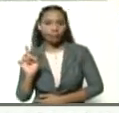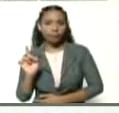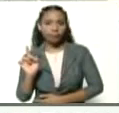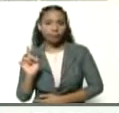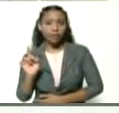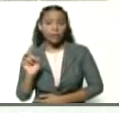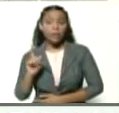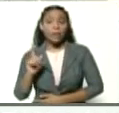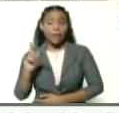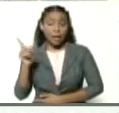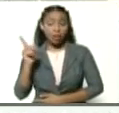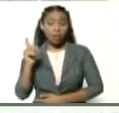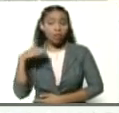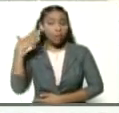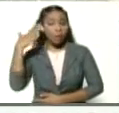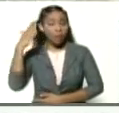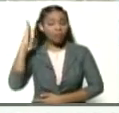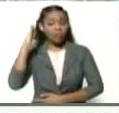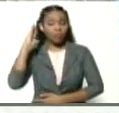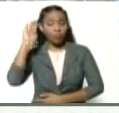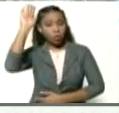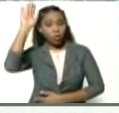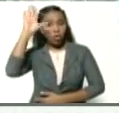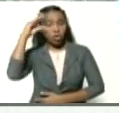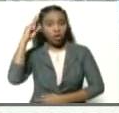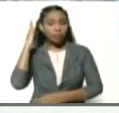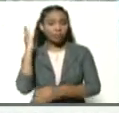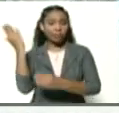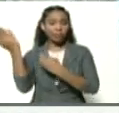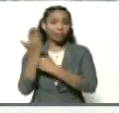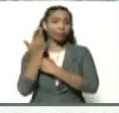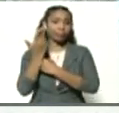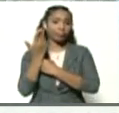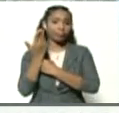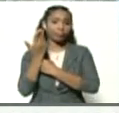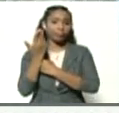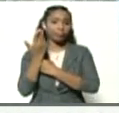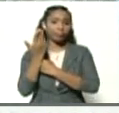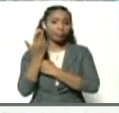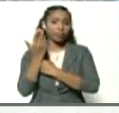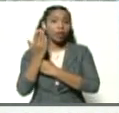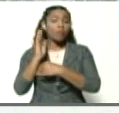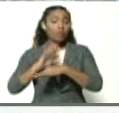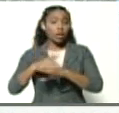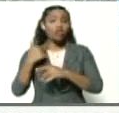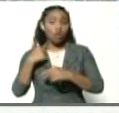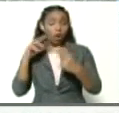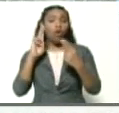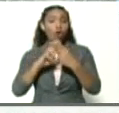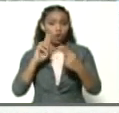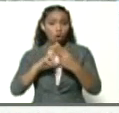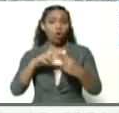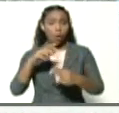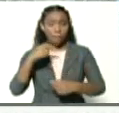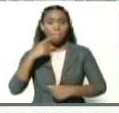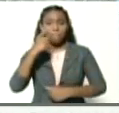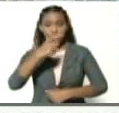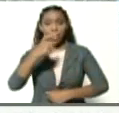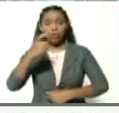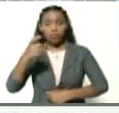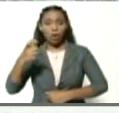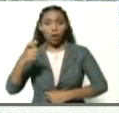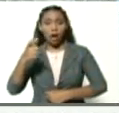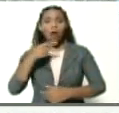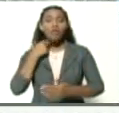Y se paga caro. Se paga caro. Conozco casos de